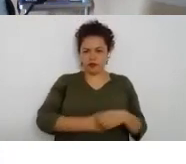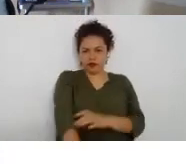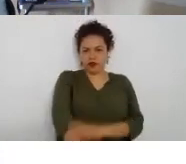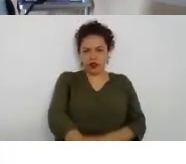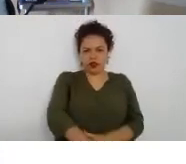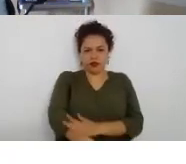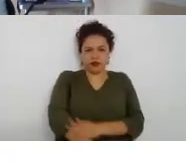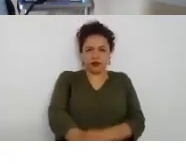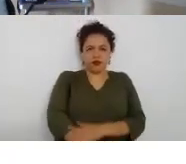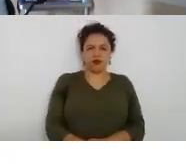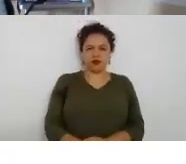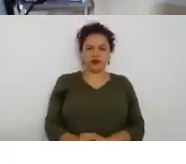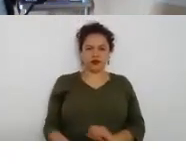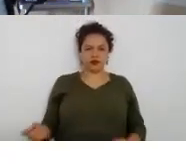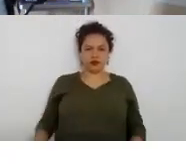Bien.